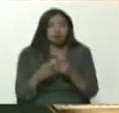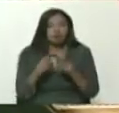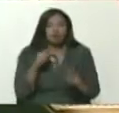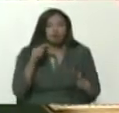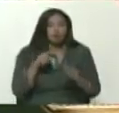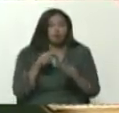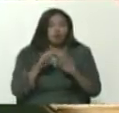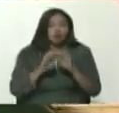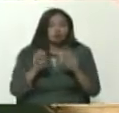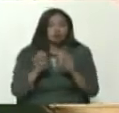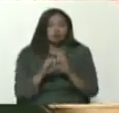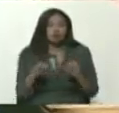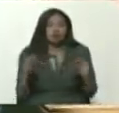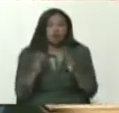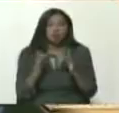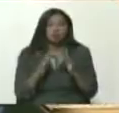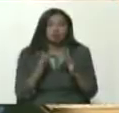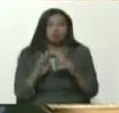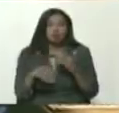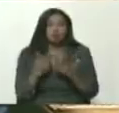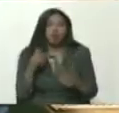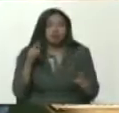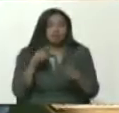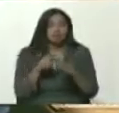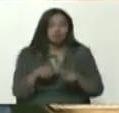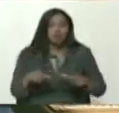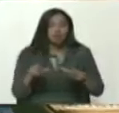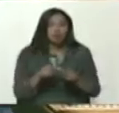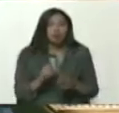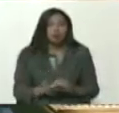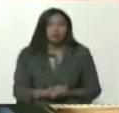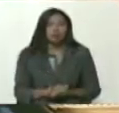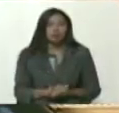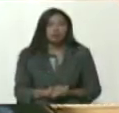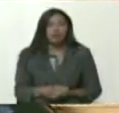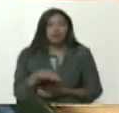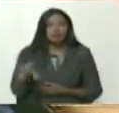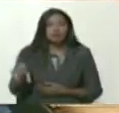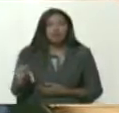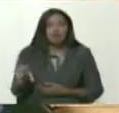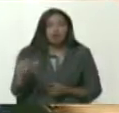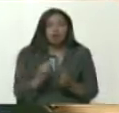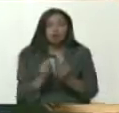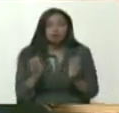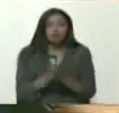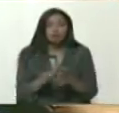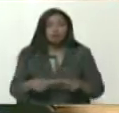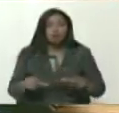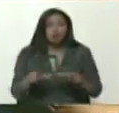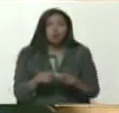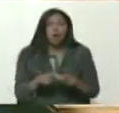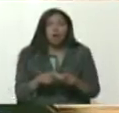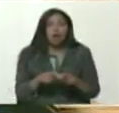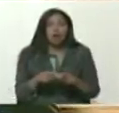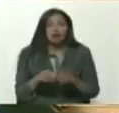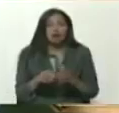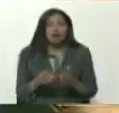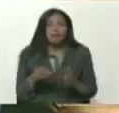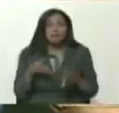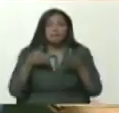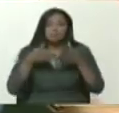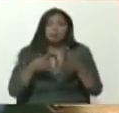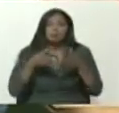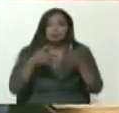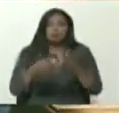educación. Vamos a dar un pase directamente al estado Anzoátegui. Por el puerto de Guanta viene llegando